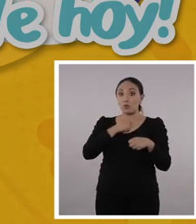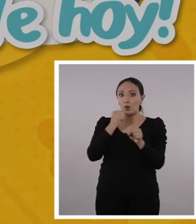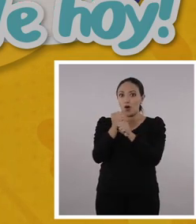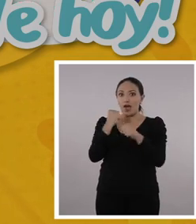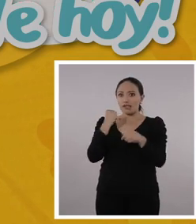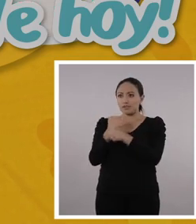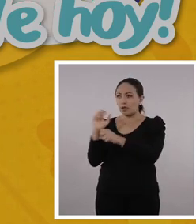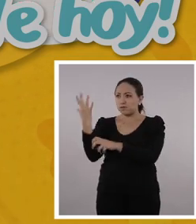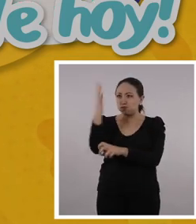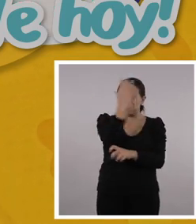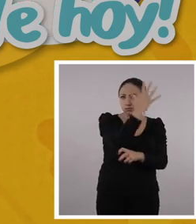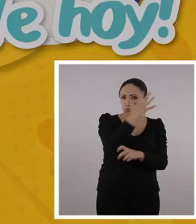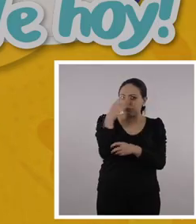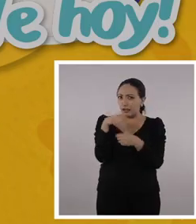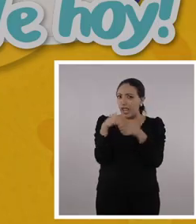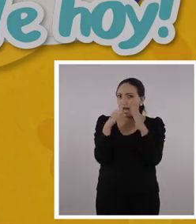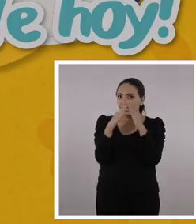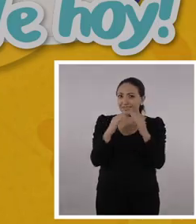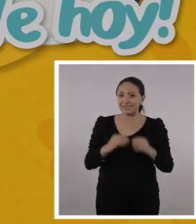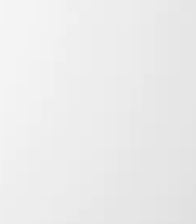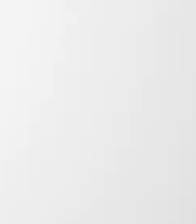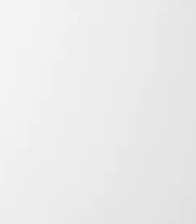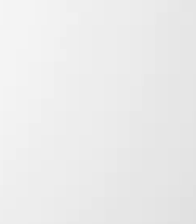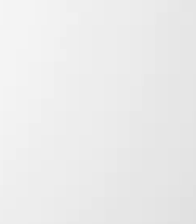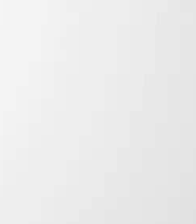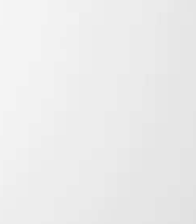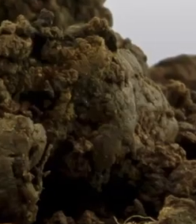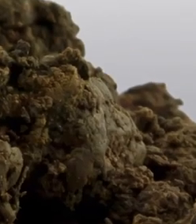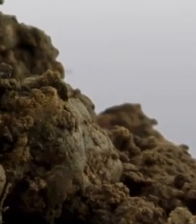nuestra propia selva en casa. ¿Vamos a empezar?